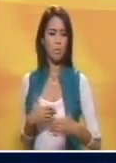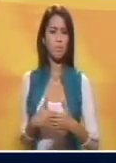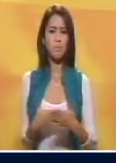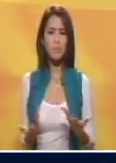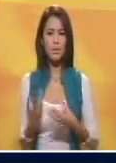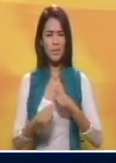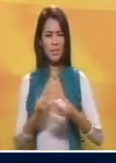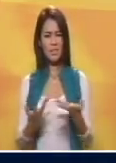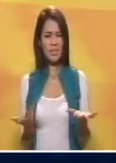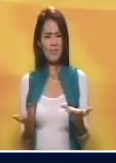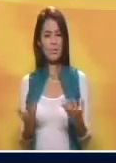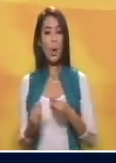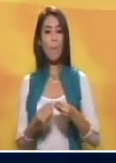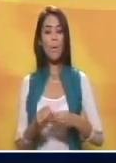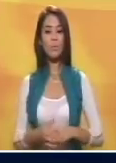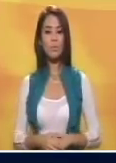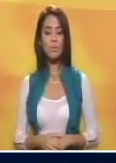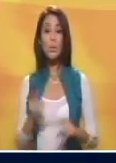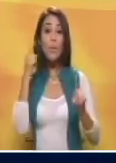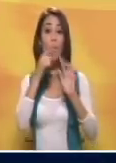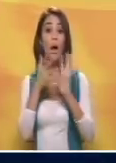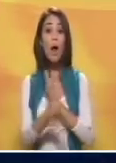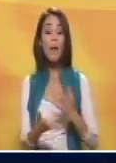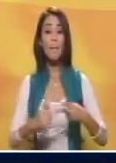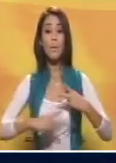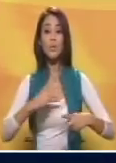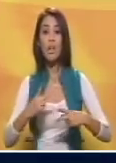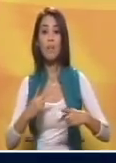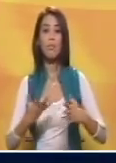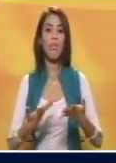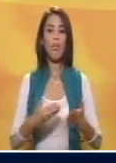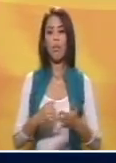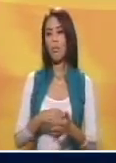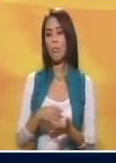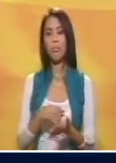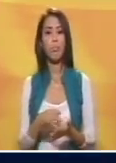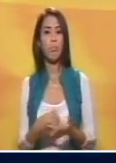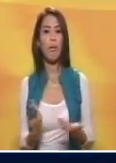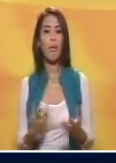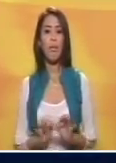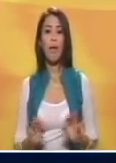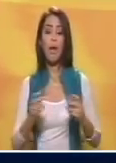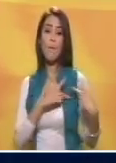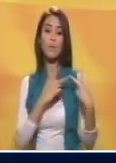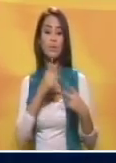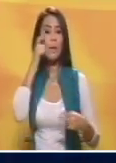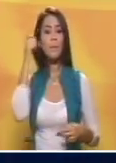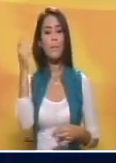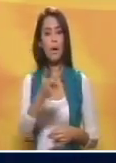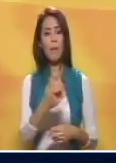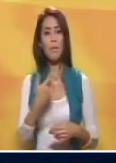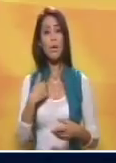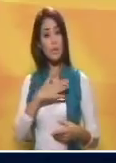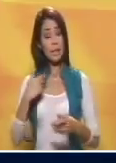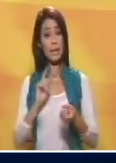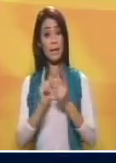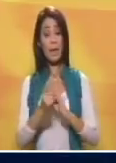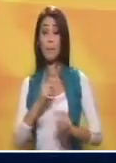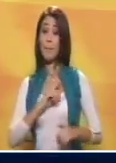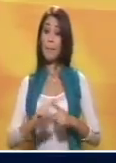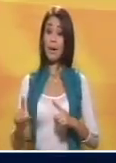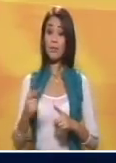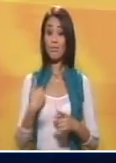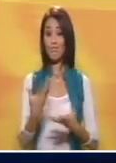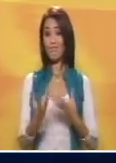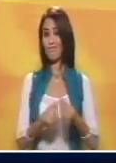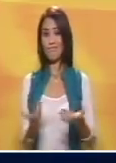hacer las cosas lo único que busca es generar un proceso amañado, un proceso que no va a reflejar la voluntad del pueblo, que quiere un cambio, pero que así no está